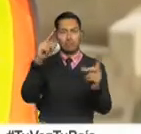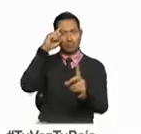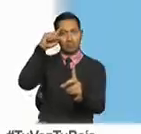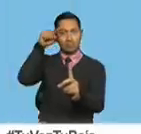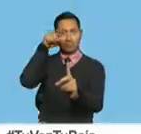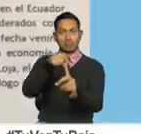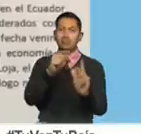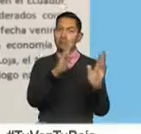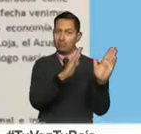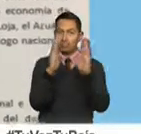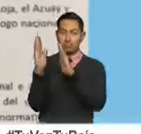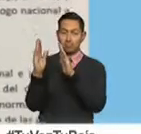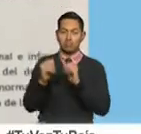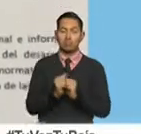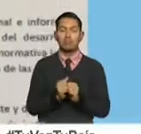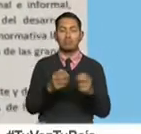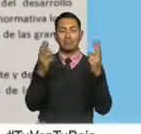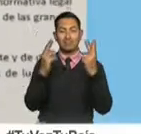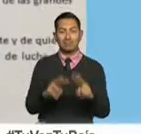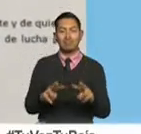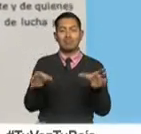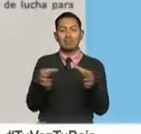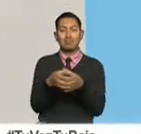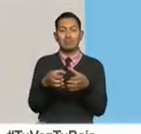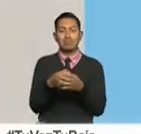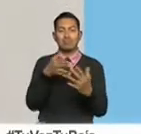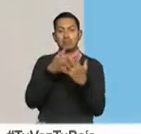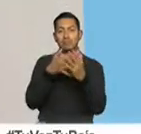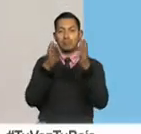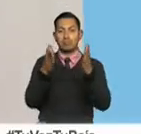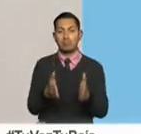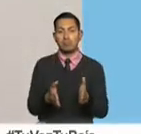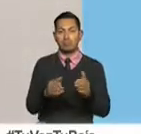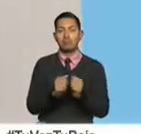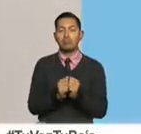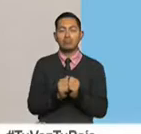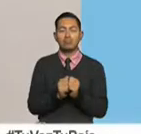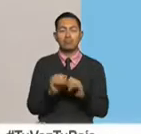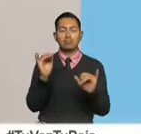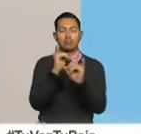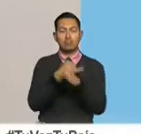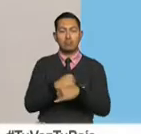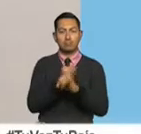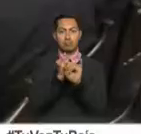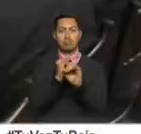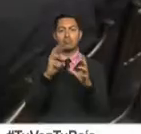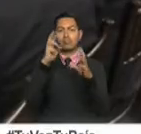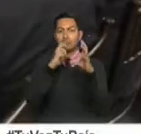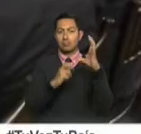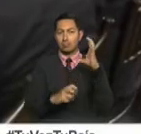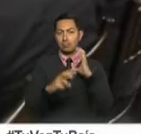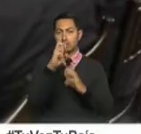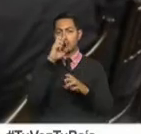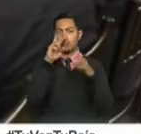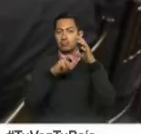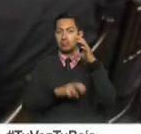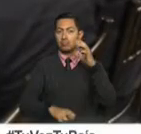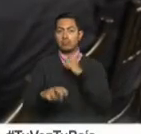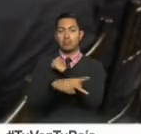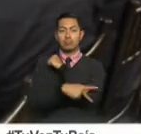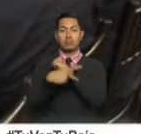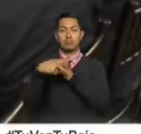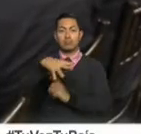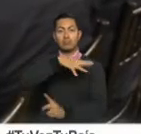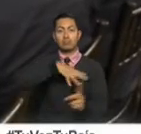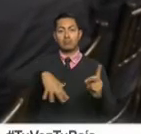indirectos. Asimismo, lo hicieron las asociaciones de estudiantes de las facultades de Ingeniería, Geología, Minas, Petróleos y Ambiental